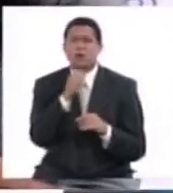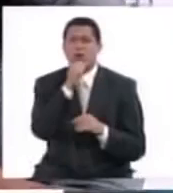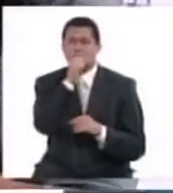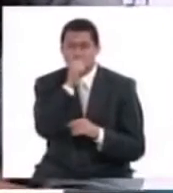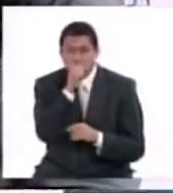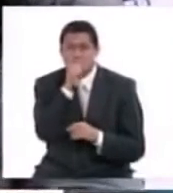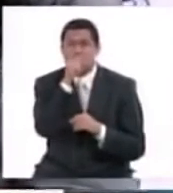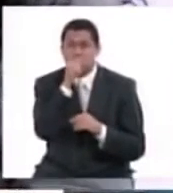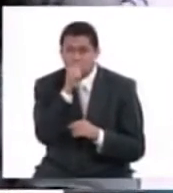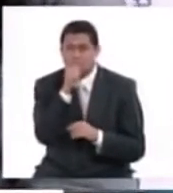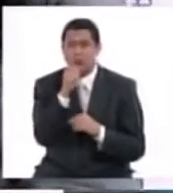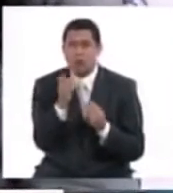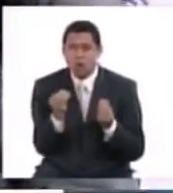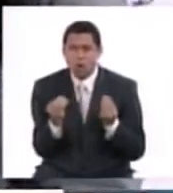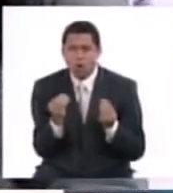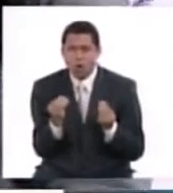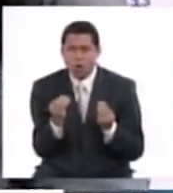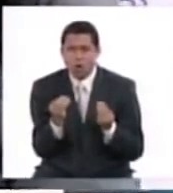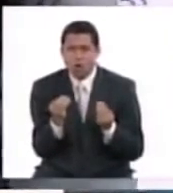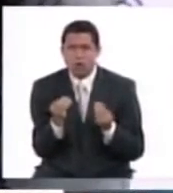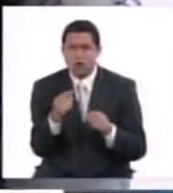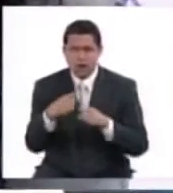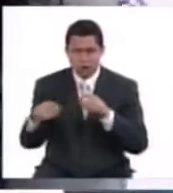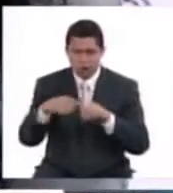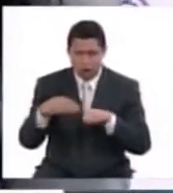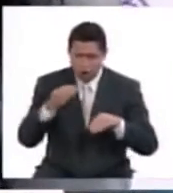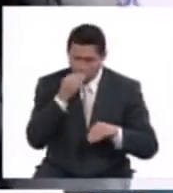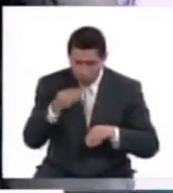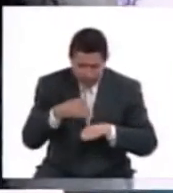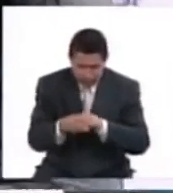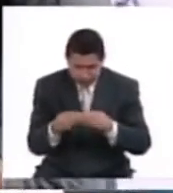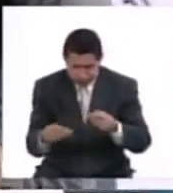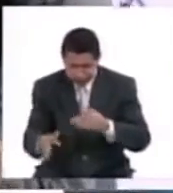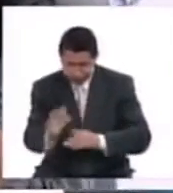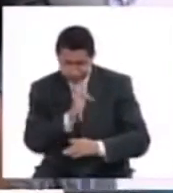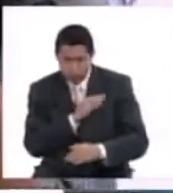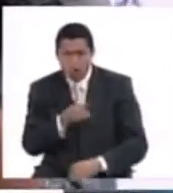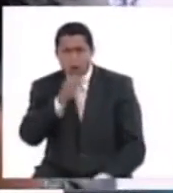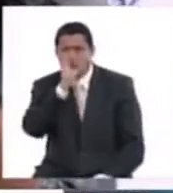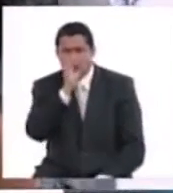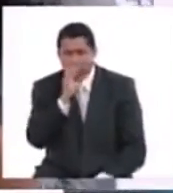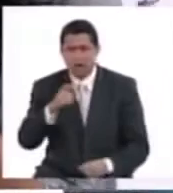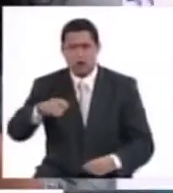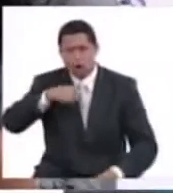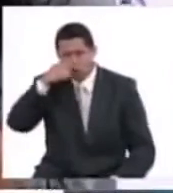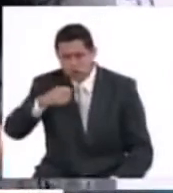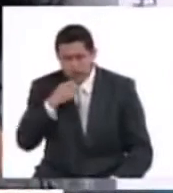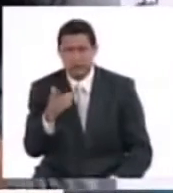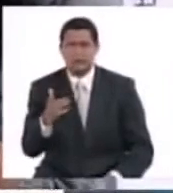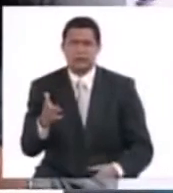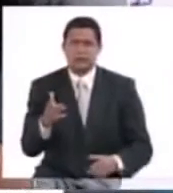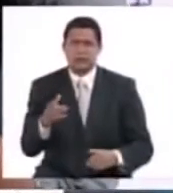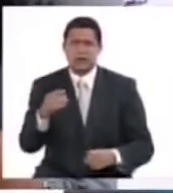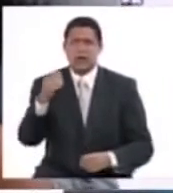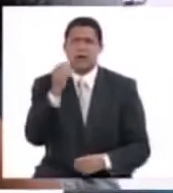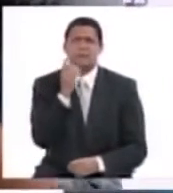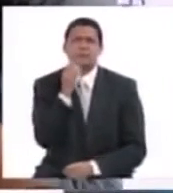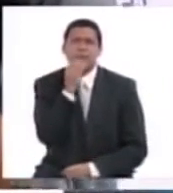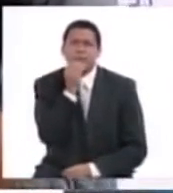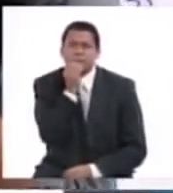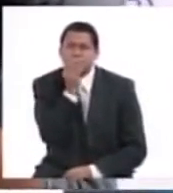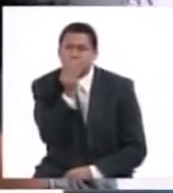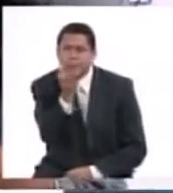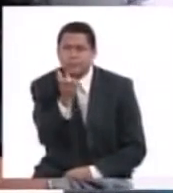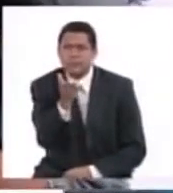son los accesorios o utensilios que utilizan las personas. Tipo vasos, cucharillas. Tipo vasos, cucharillas, gotitas de